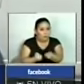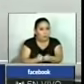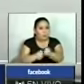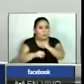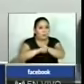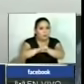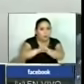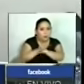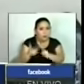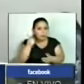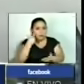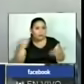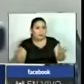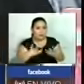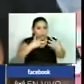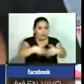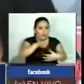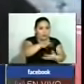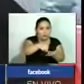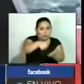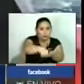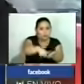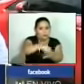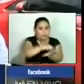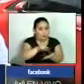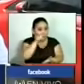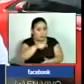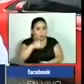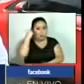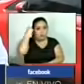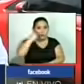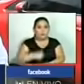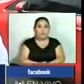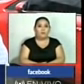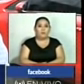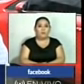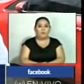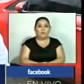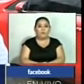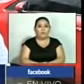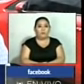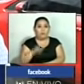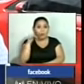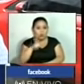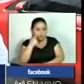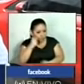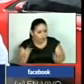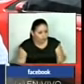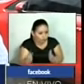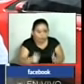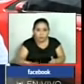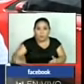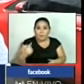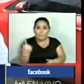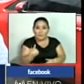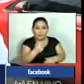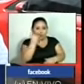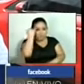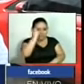del consumo de la producción interna será crucial. Tenemos que potenciar a nuestros agricultores, a nuestros